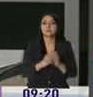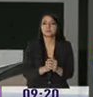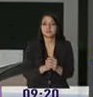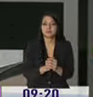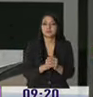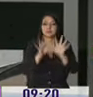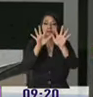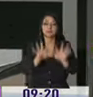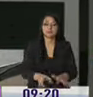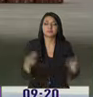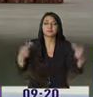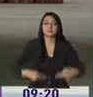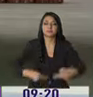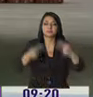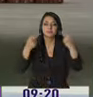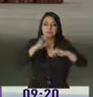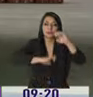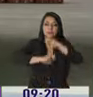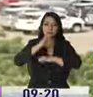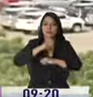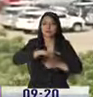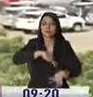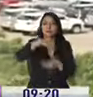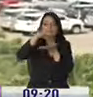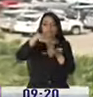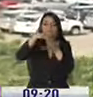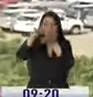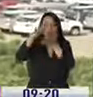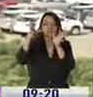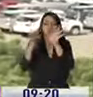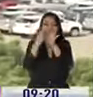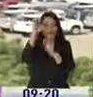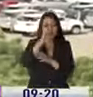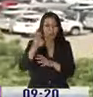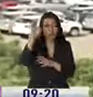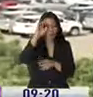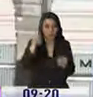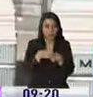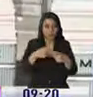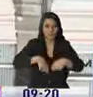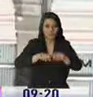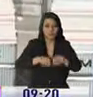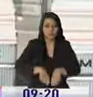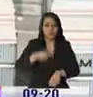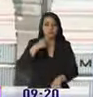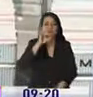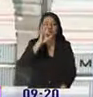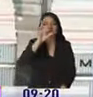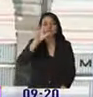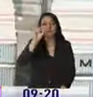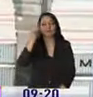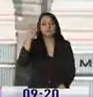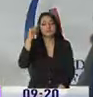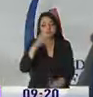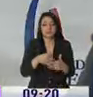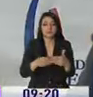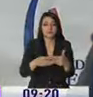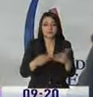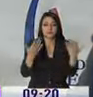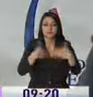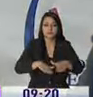SENAE se suma que las importaciones a la Unión Europea después de la firma del acuerdo comercial son de 939 millones de dólares.